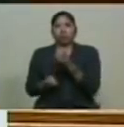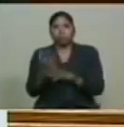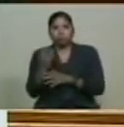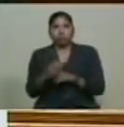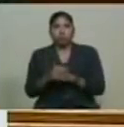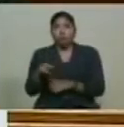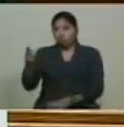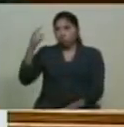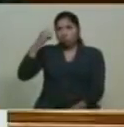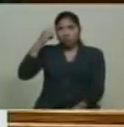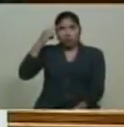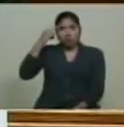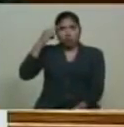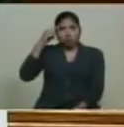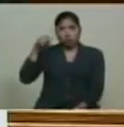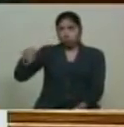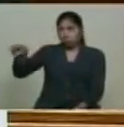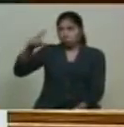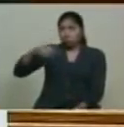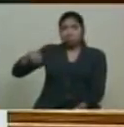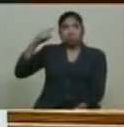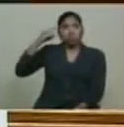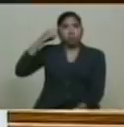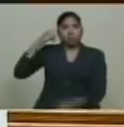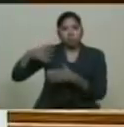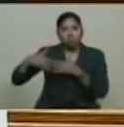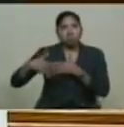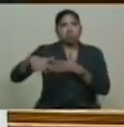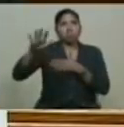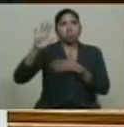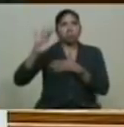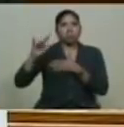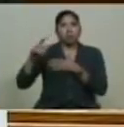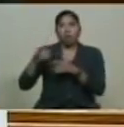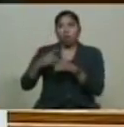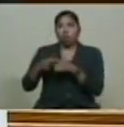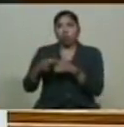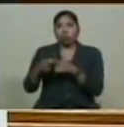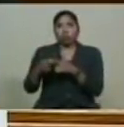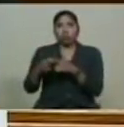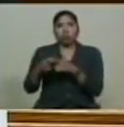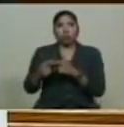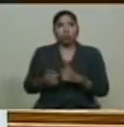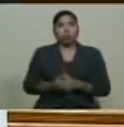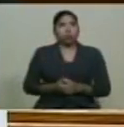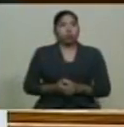Ellos sabían lo que venía y por eso este señor en su